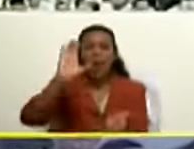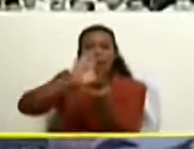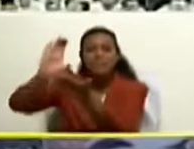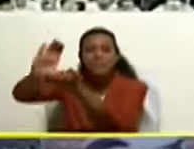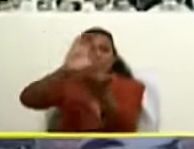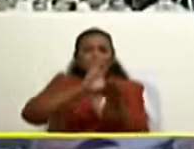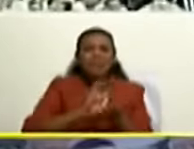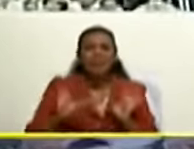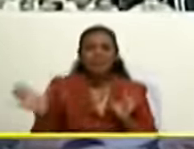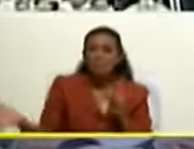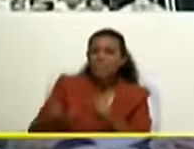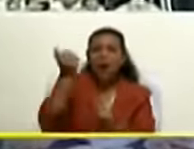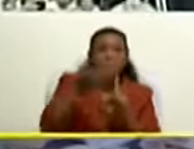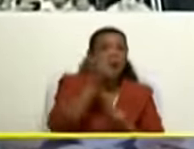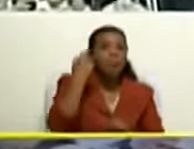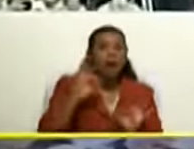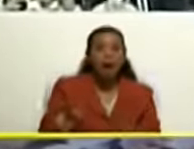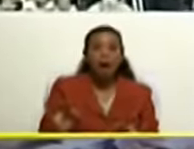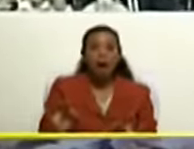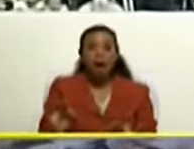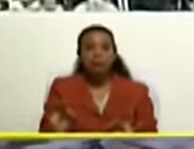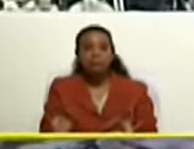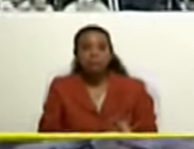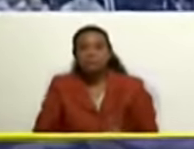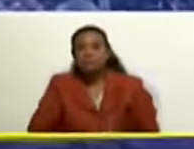ciudades. Y un elemento